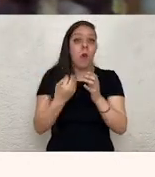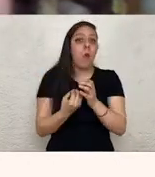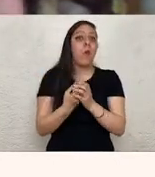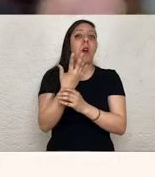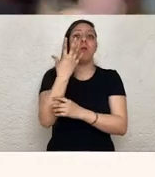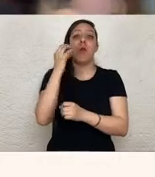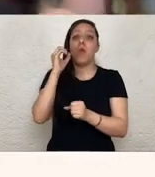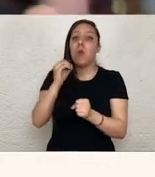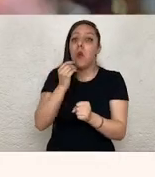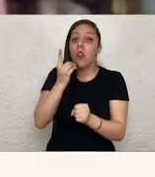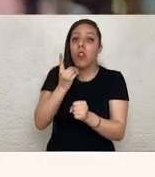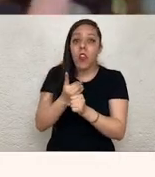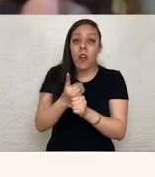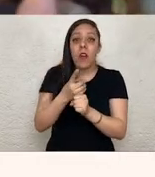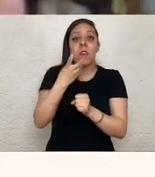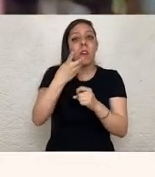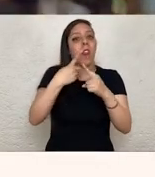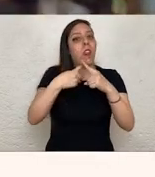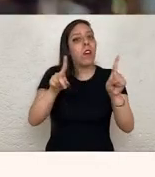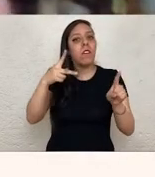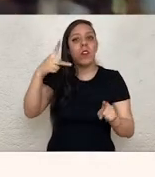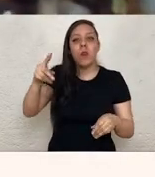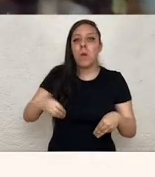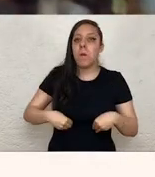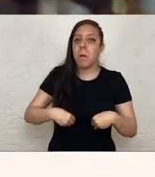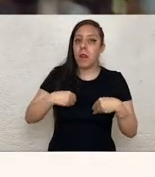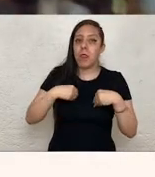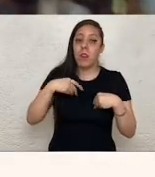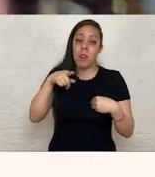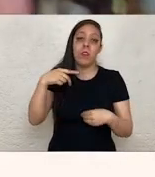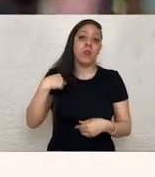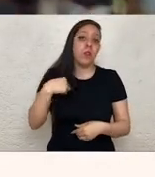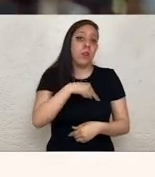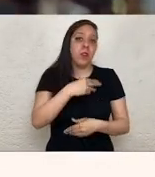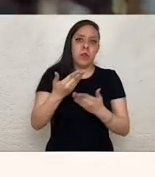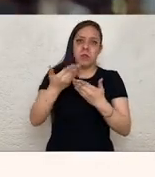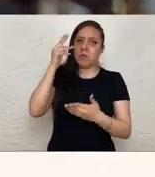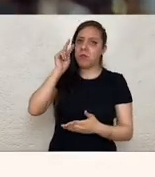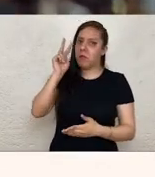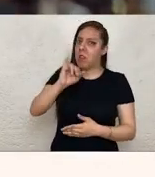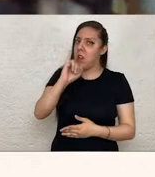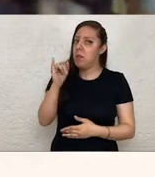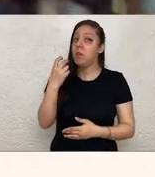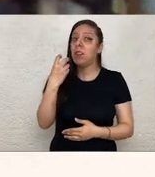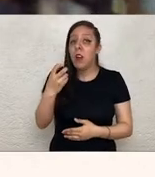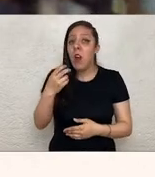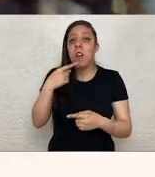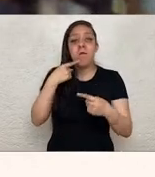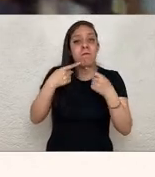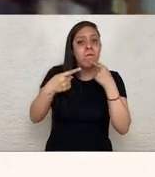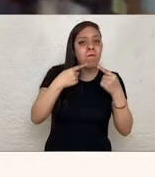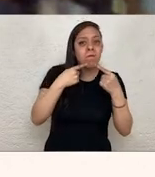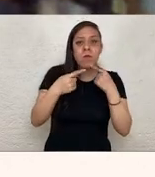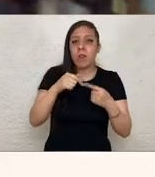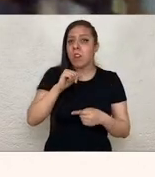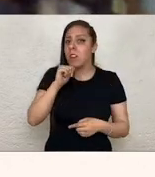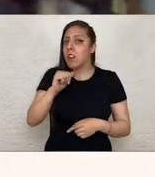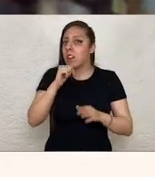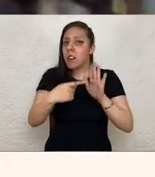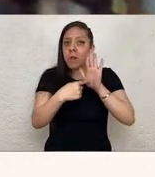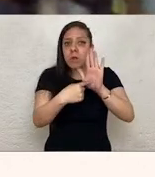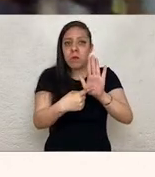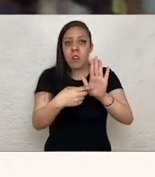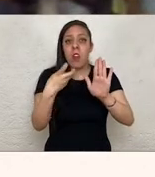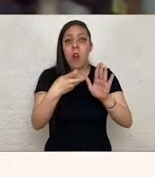las posibilidades diferentes en su vida que no habíamos visto, no habíamos discutido antes, es